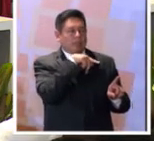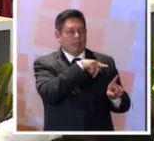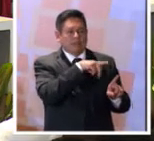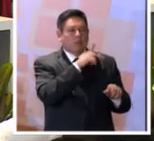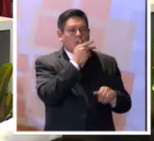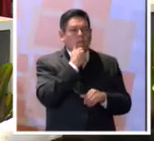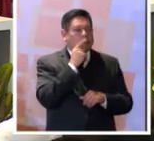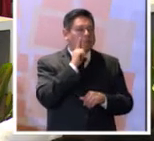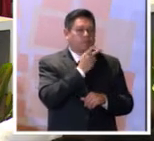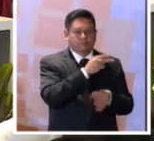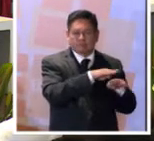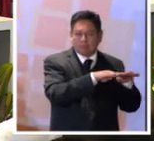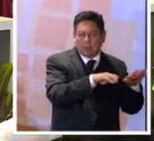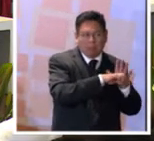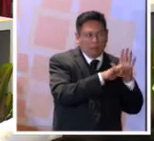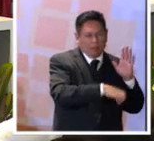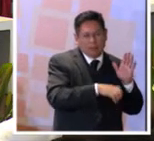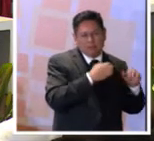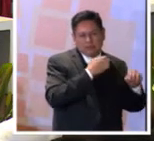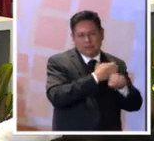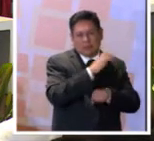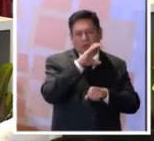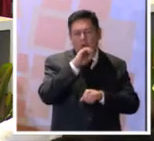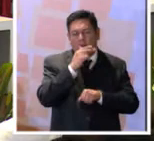la paridad como punto de llegada.